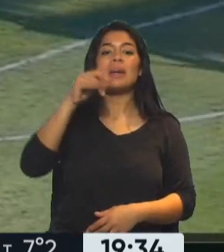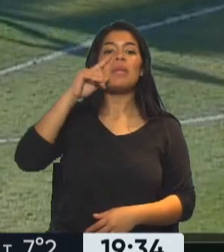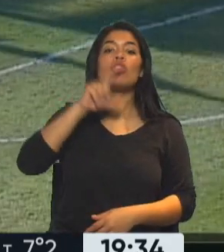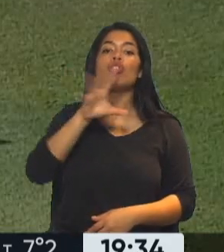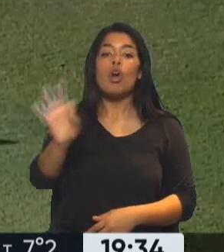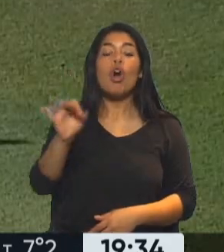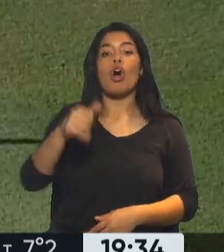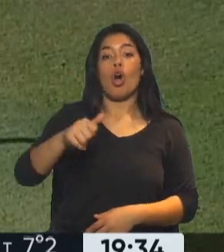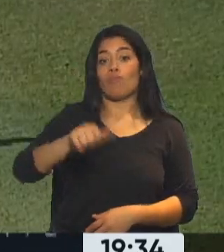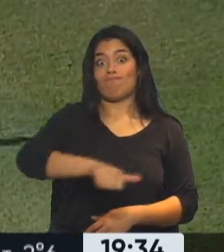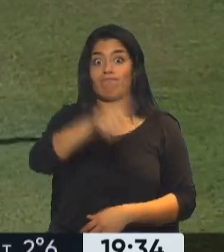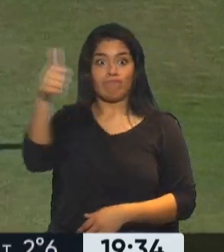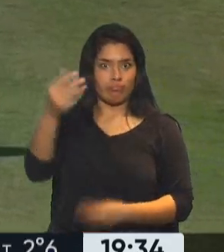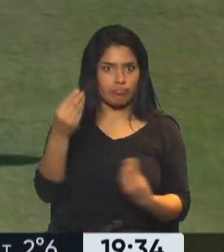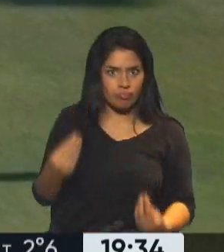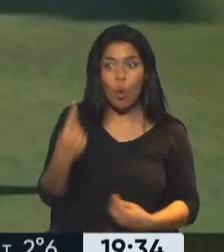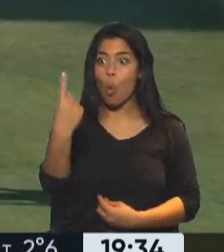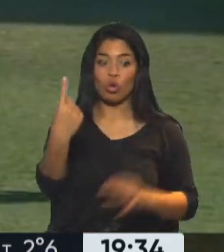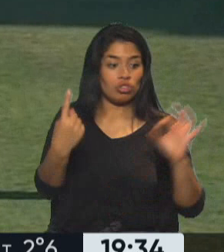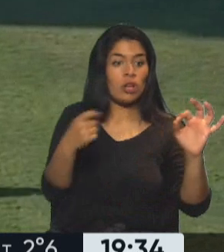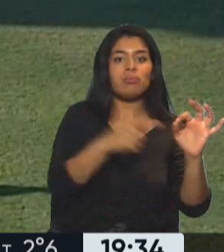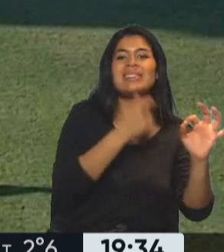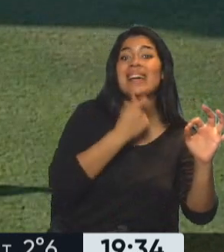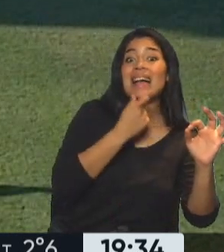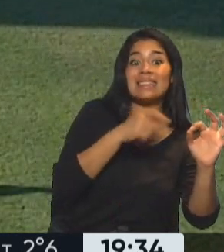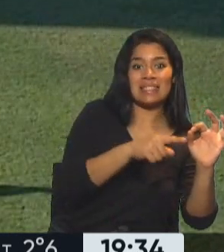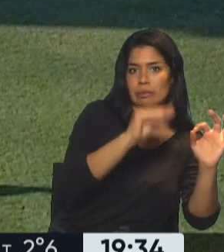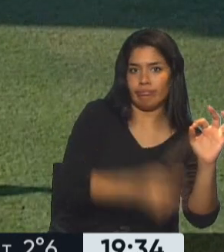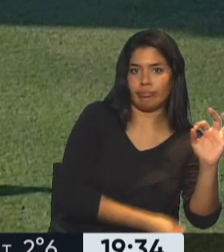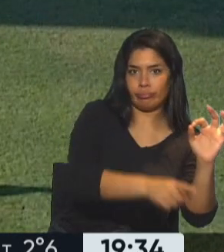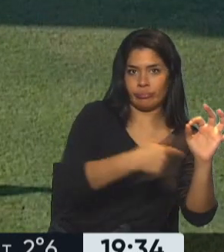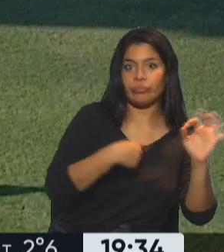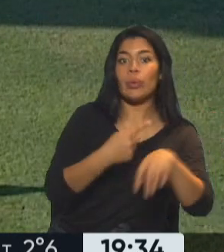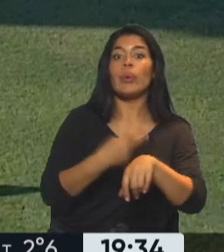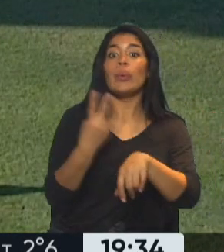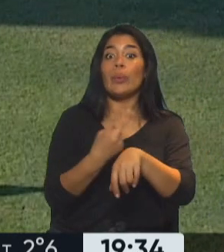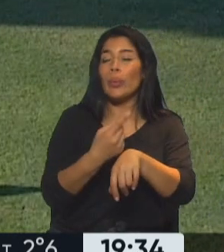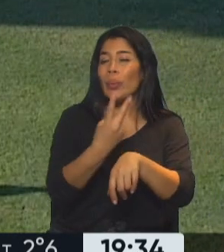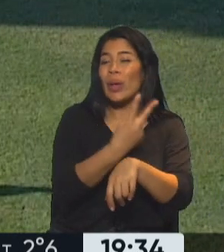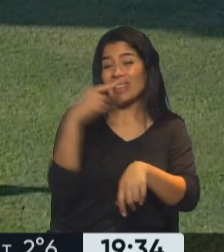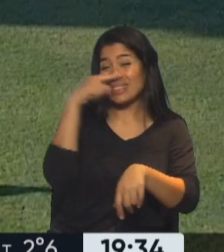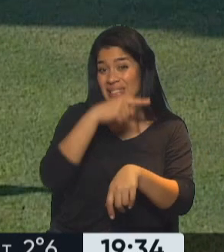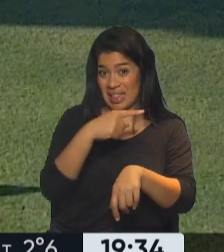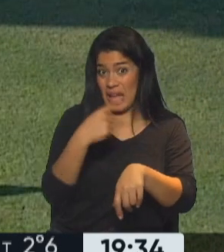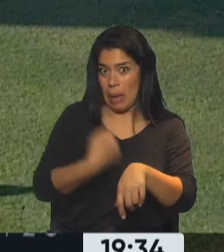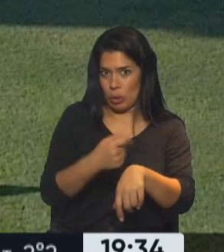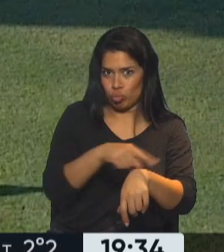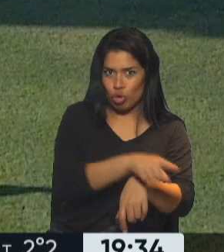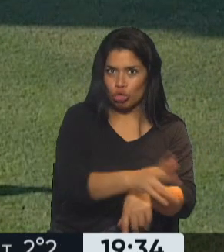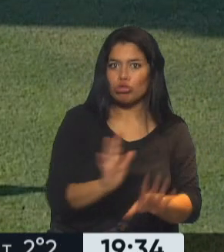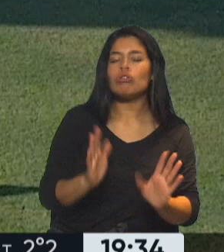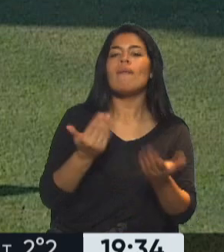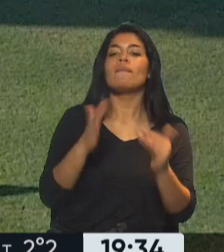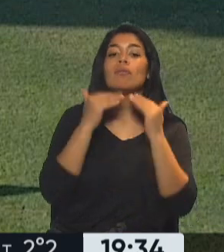1-0 a Racing sobre 27 minutos del segundo tiempo. Mientras observamos una